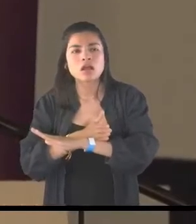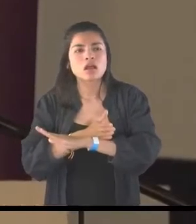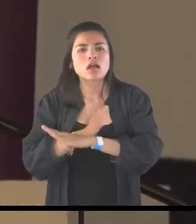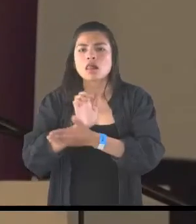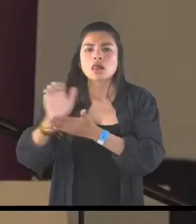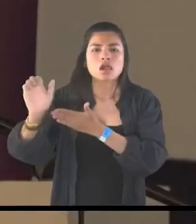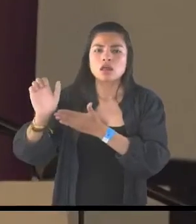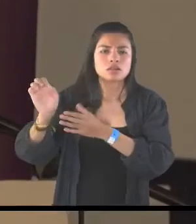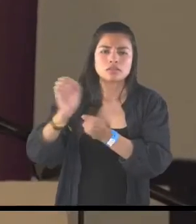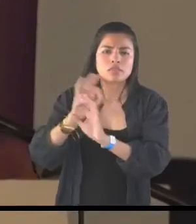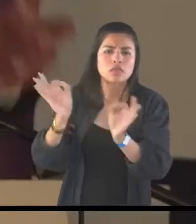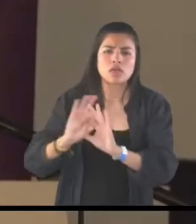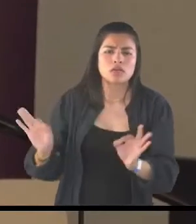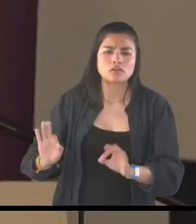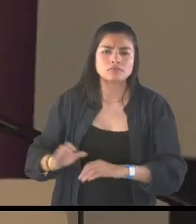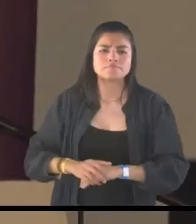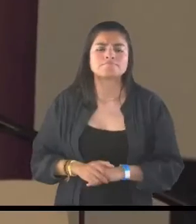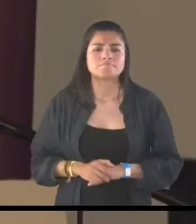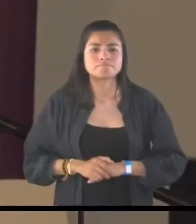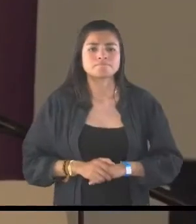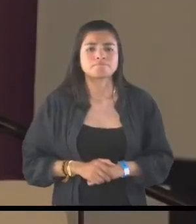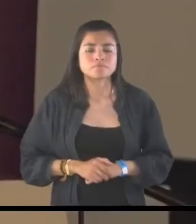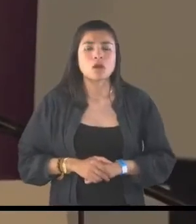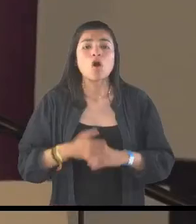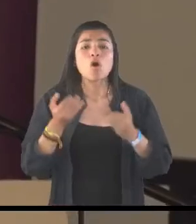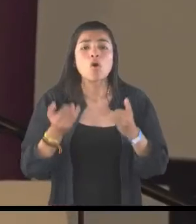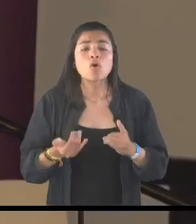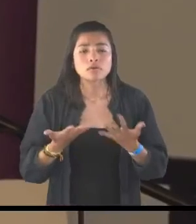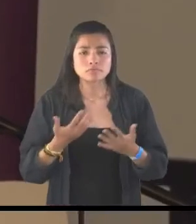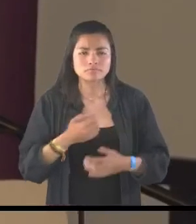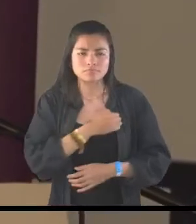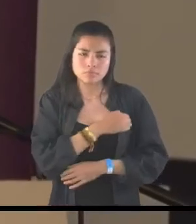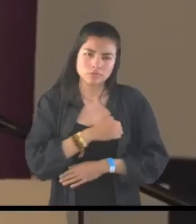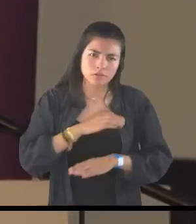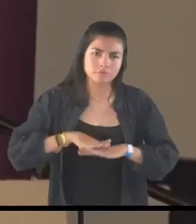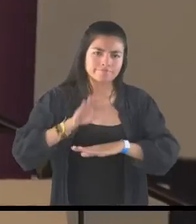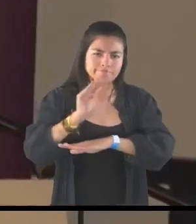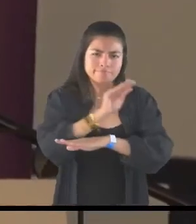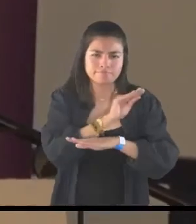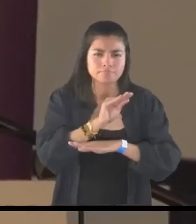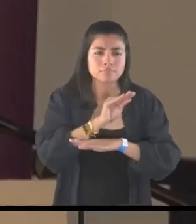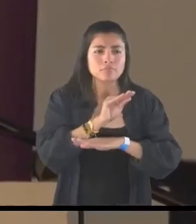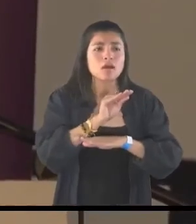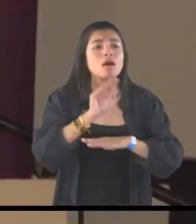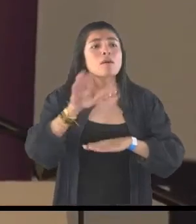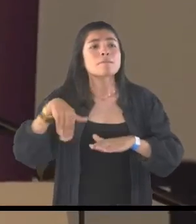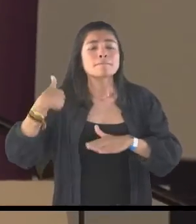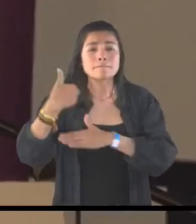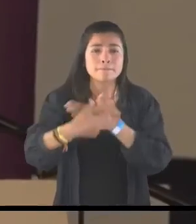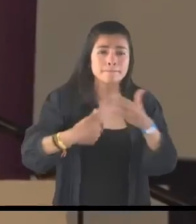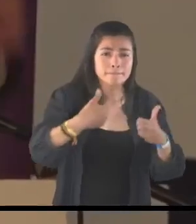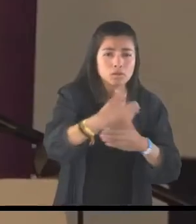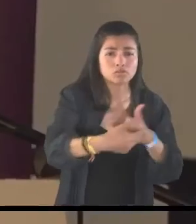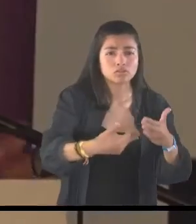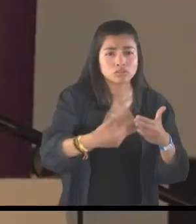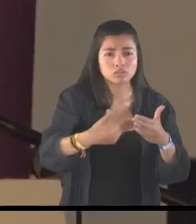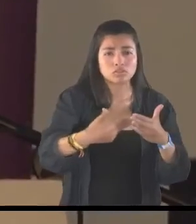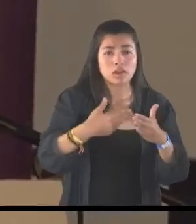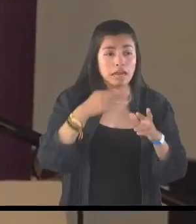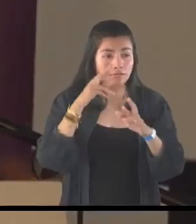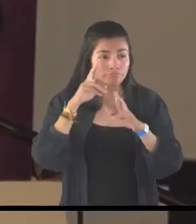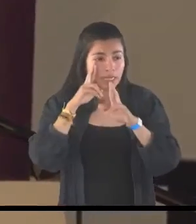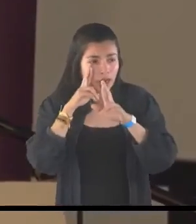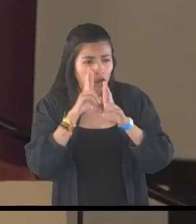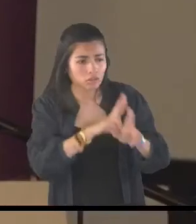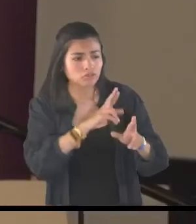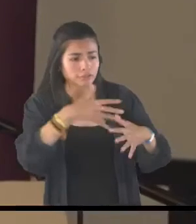ninguna persona. Así que lo que les pido hoy acá encarecidamente es que para que este proceso de reconocer a